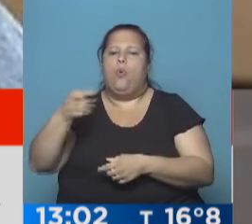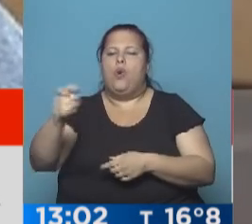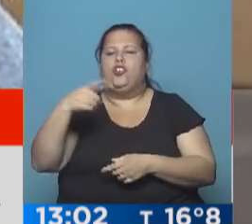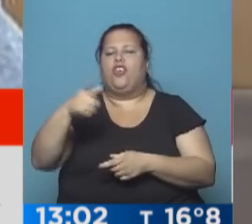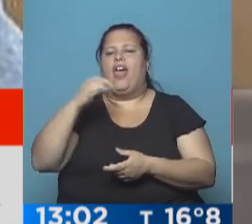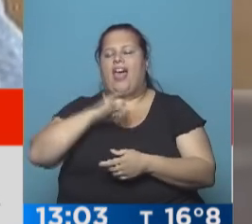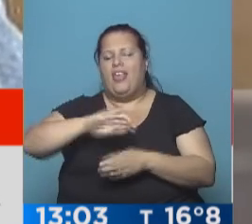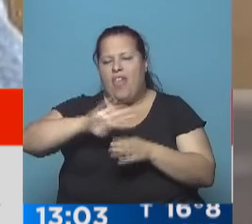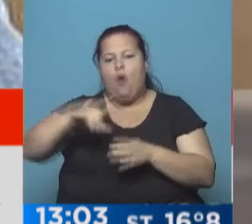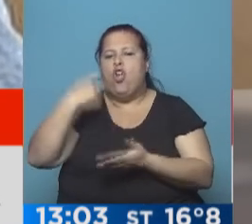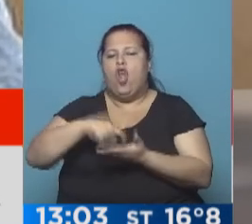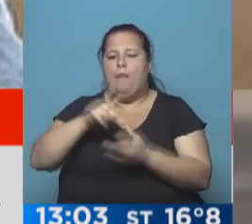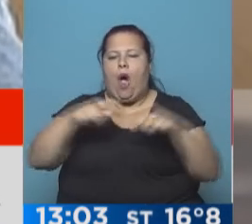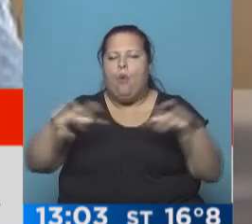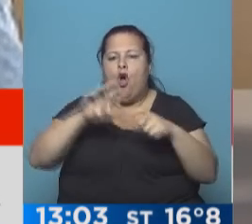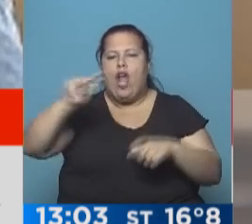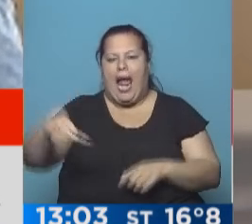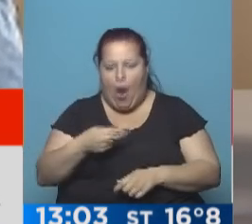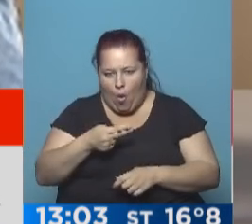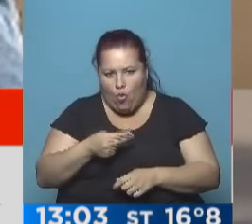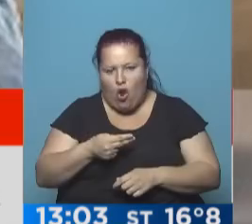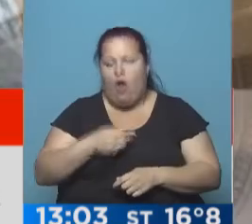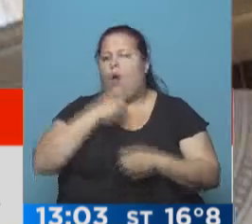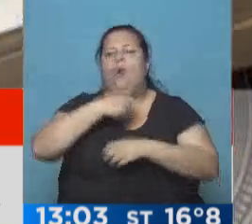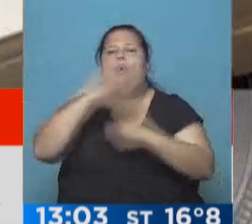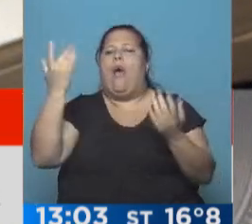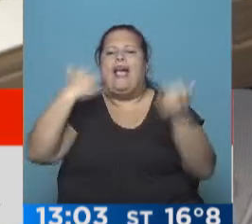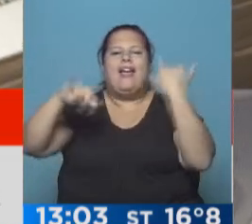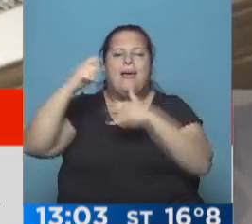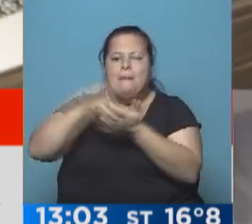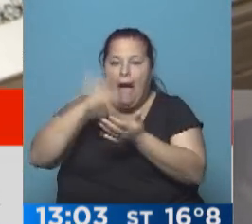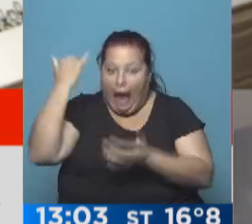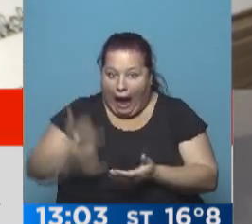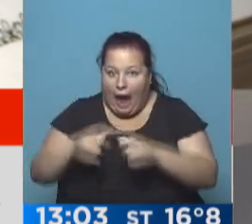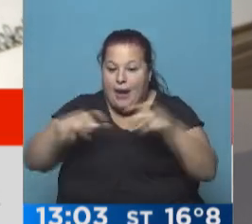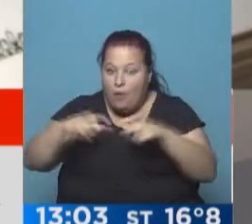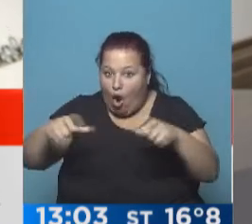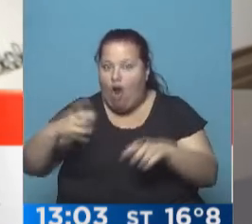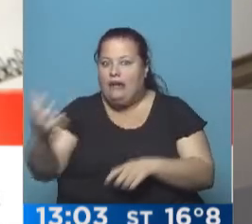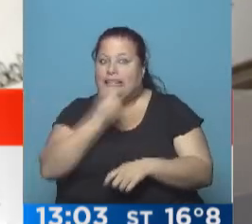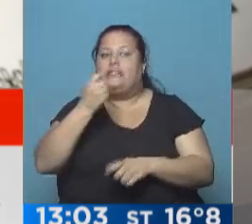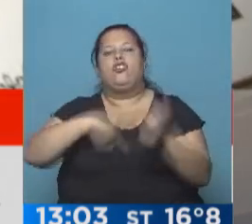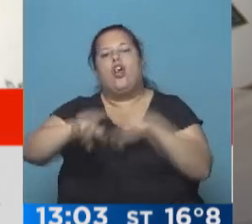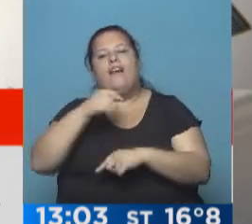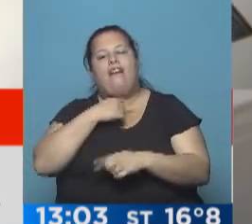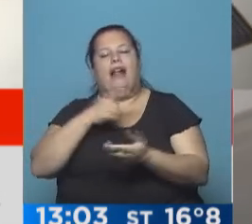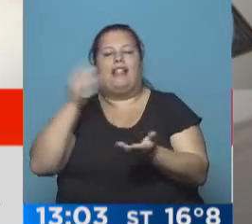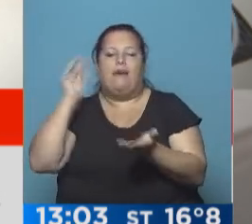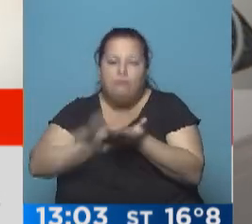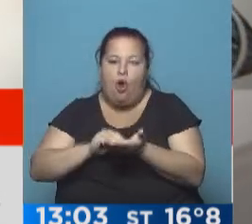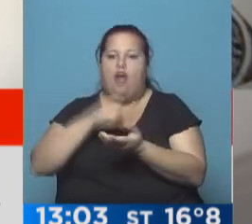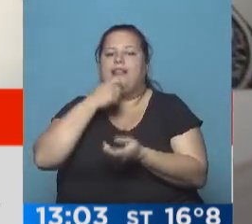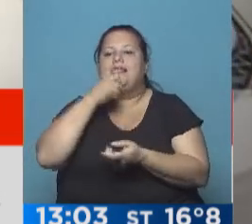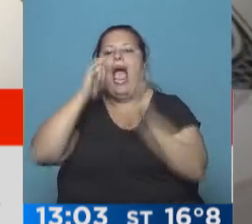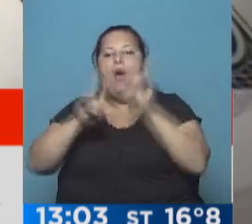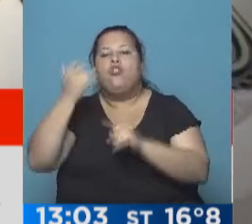tenedores de deuda impaga de bonos en euros a cualquier inversor que tenga esos papeles, en lugar de circunscribirla a